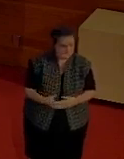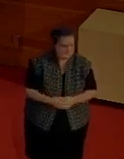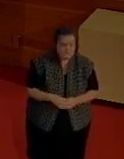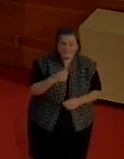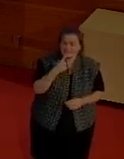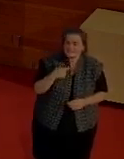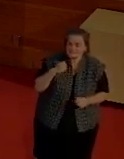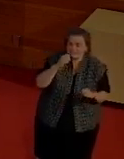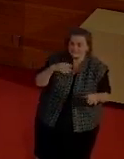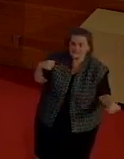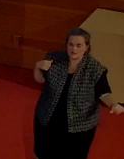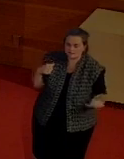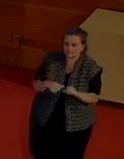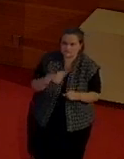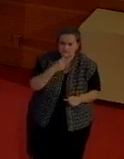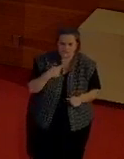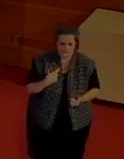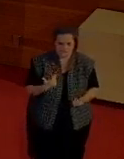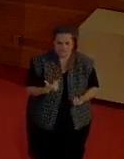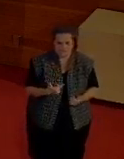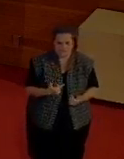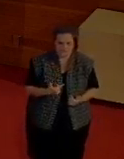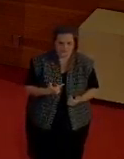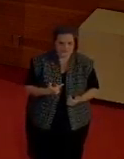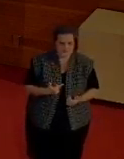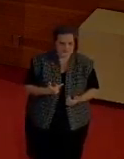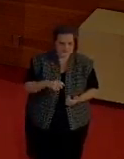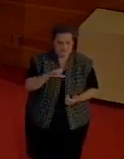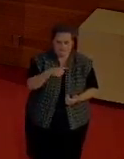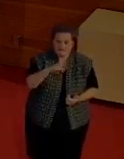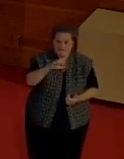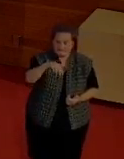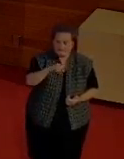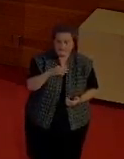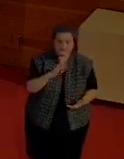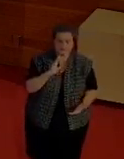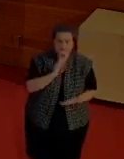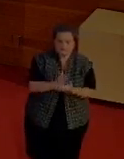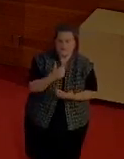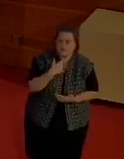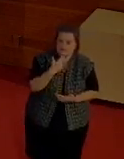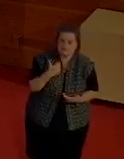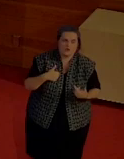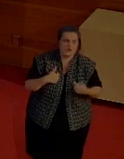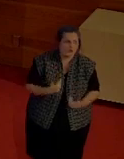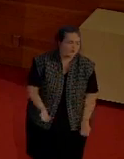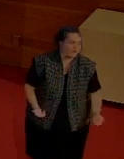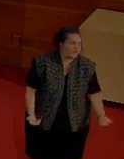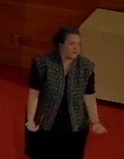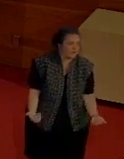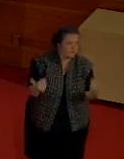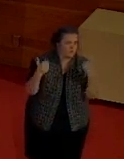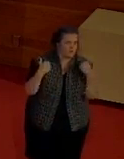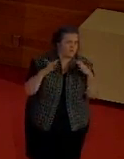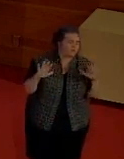la historia conoces en la cual el hegemón a la escala que sea el hegemón haya dicho Uf la carga es muy pesada mejor la